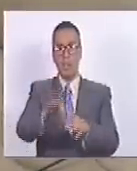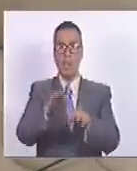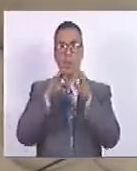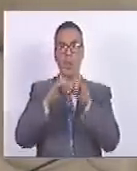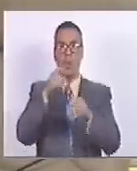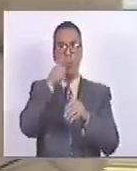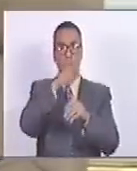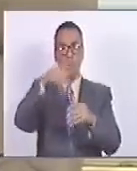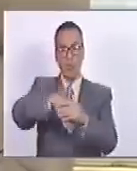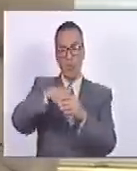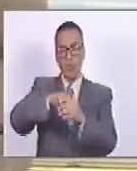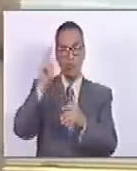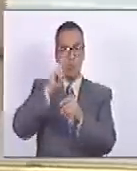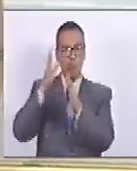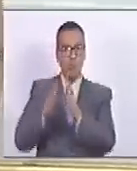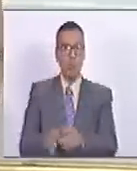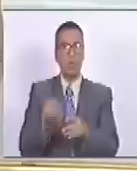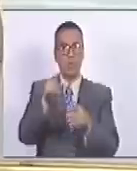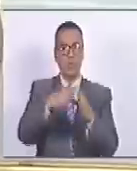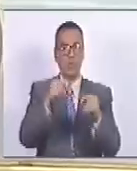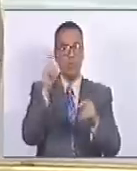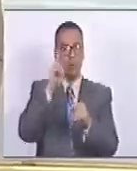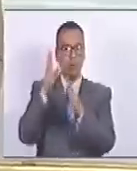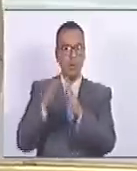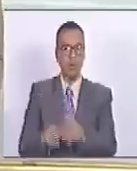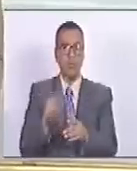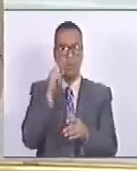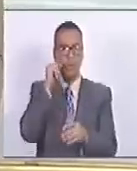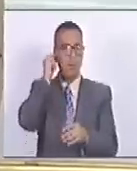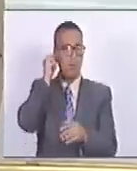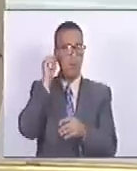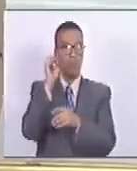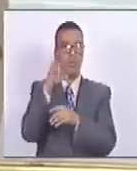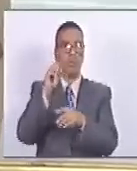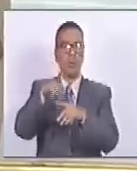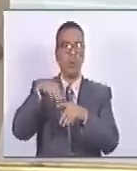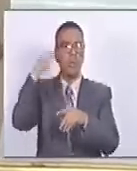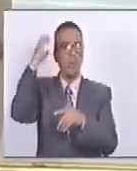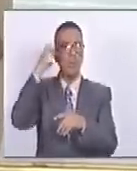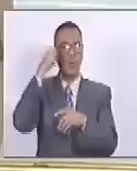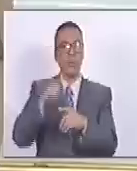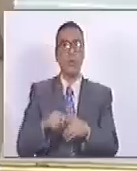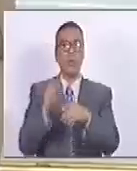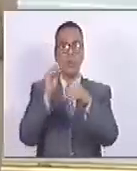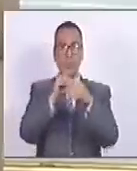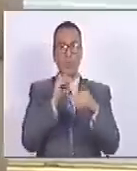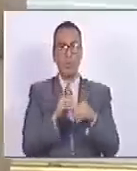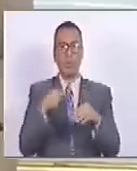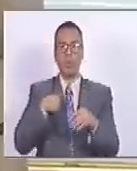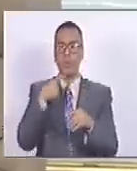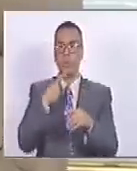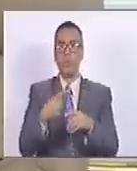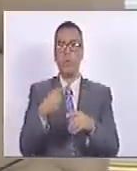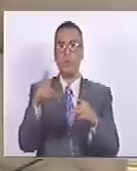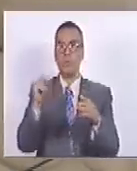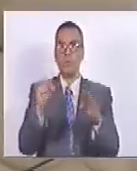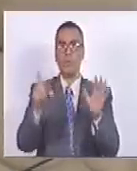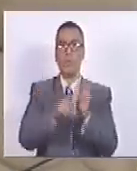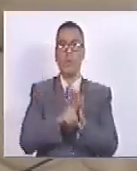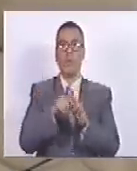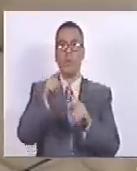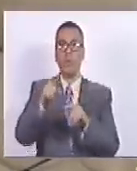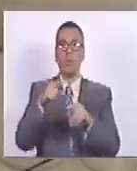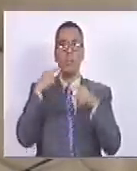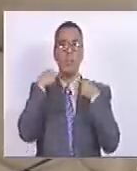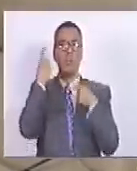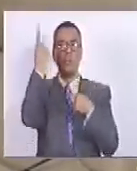voto de las venezolanas y de los venezolanos. Cuando el Parlamento Europeo nos llama ilegítimo, es un